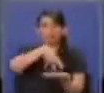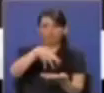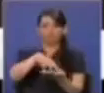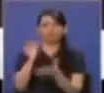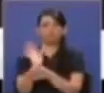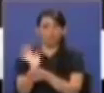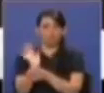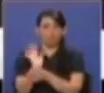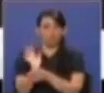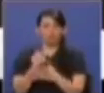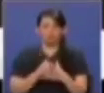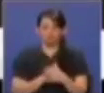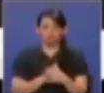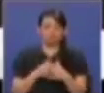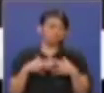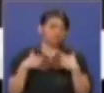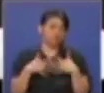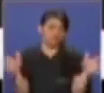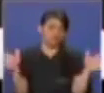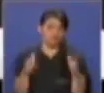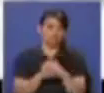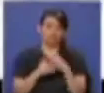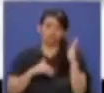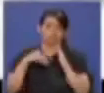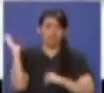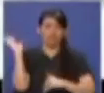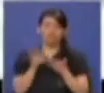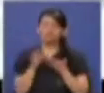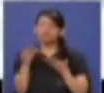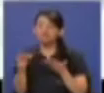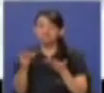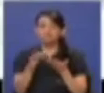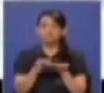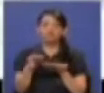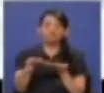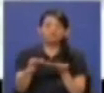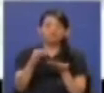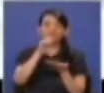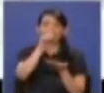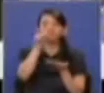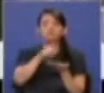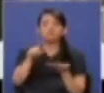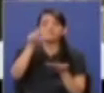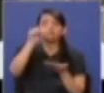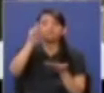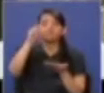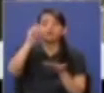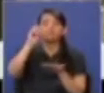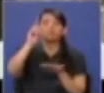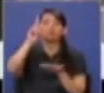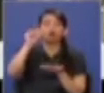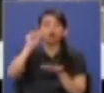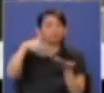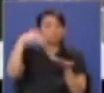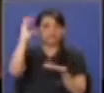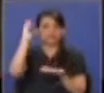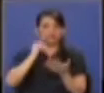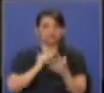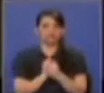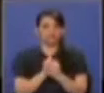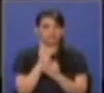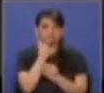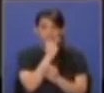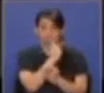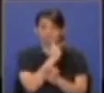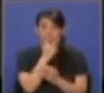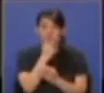para los zamoranos chinchipenses en general, pero muy en particular para los habitantes del Cantón Zamora. Y van a ver ustedes